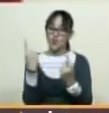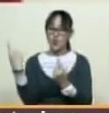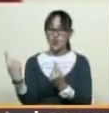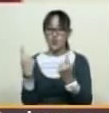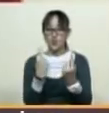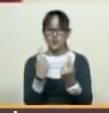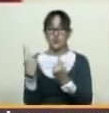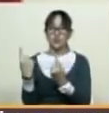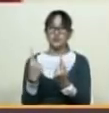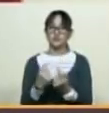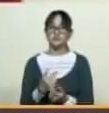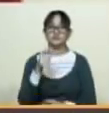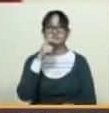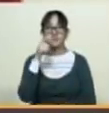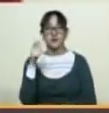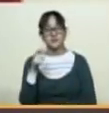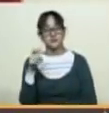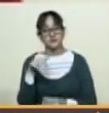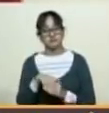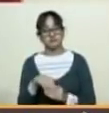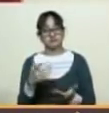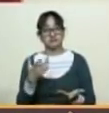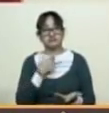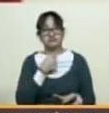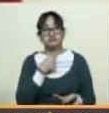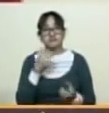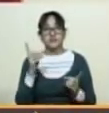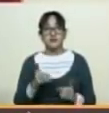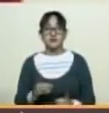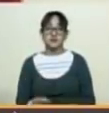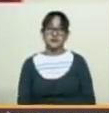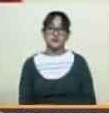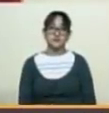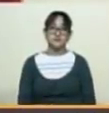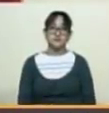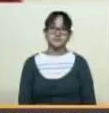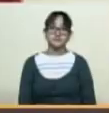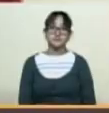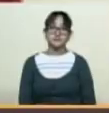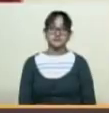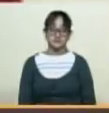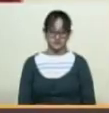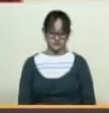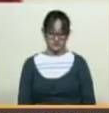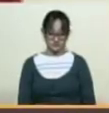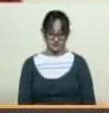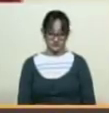la electora o el elector lo sea quien lo diga.